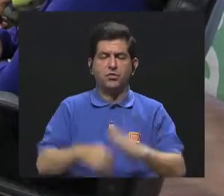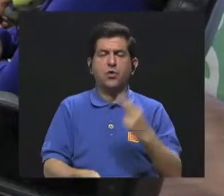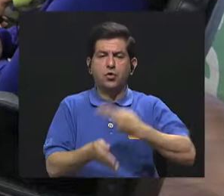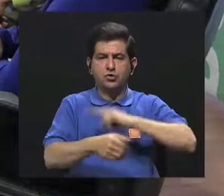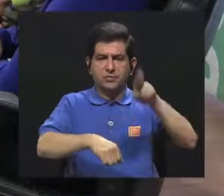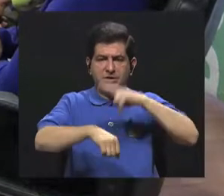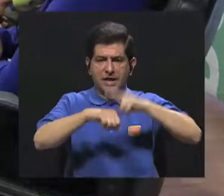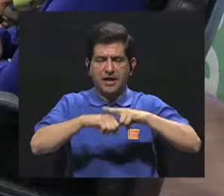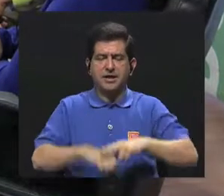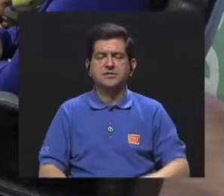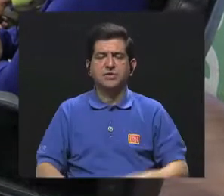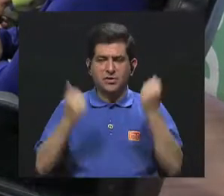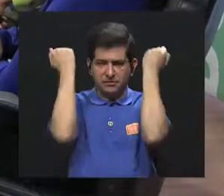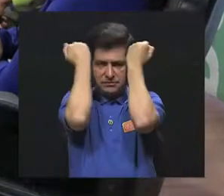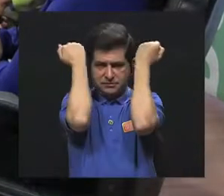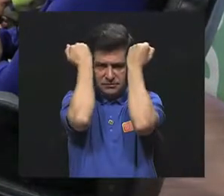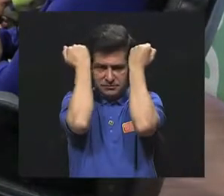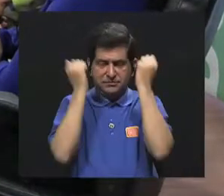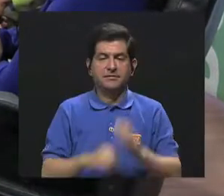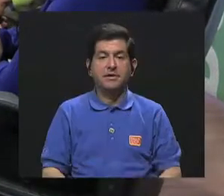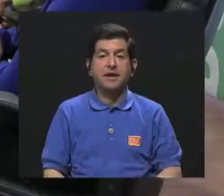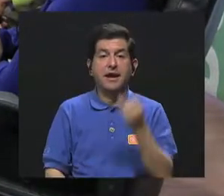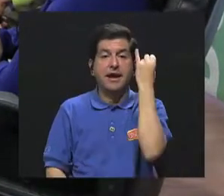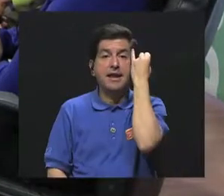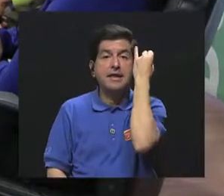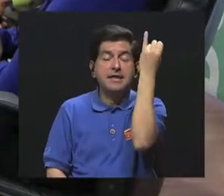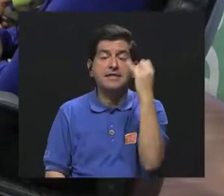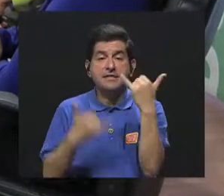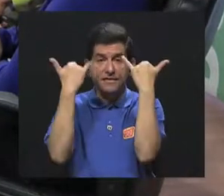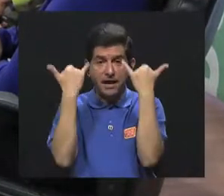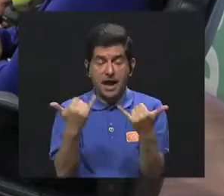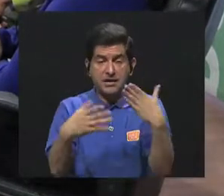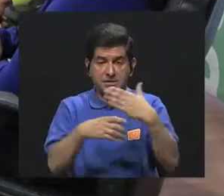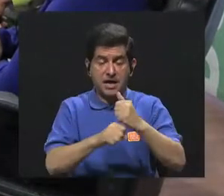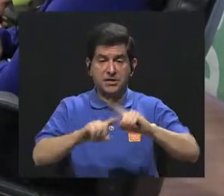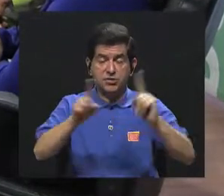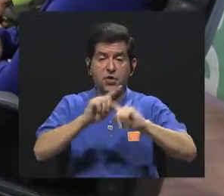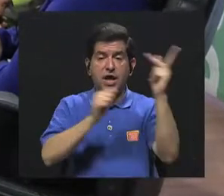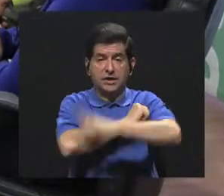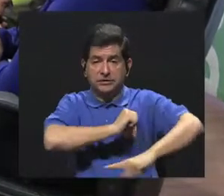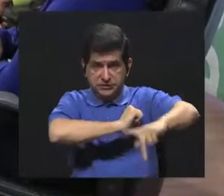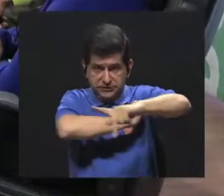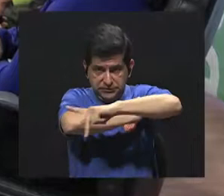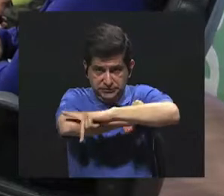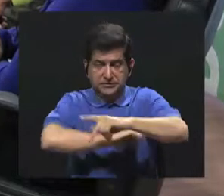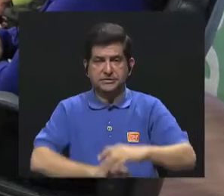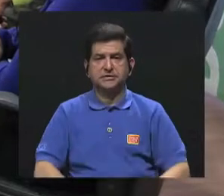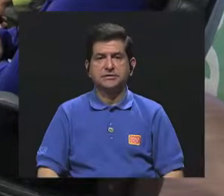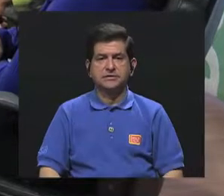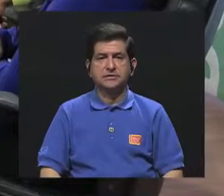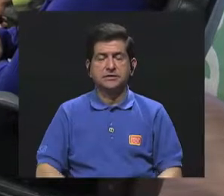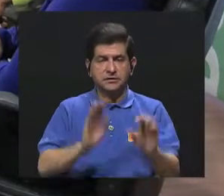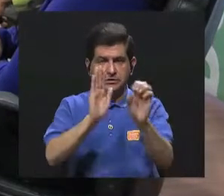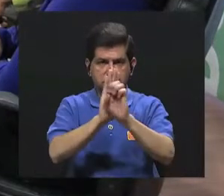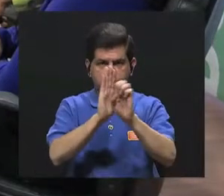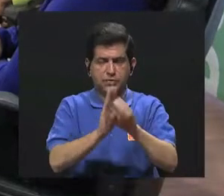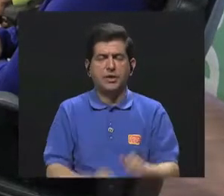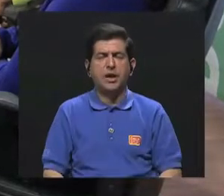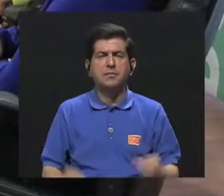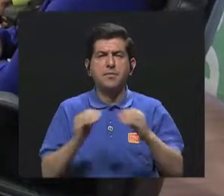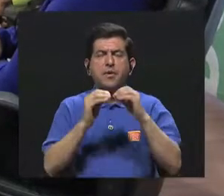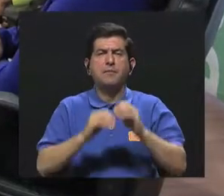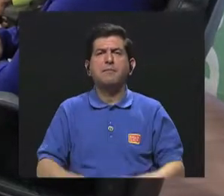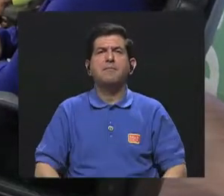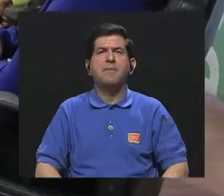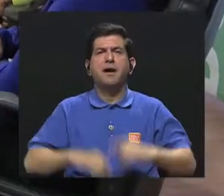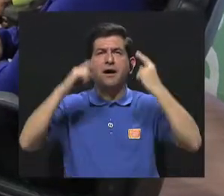Psiquiátrico. Es una iniciativa que, bueno, ya se ha realizado en otros países, como en, la más famosa es como la